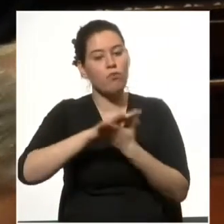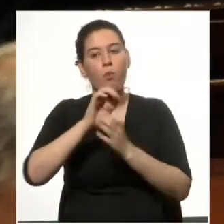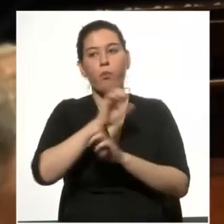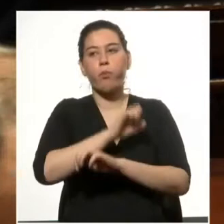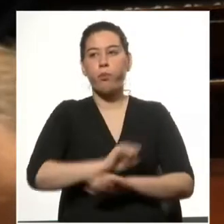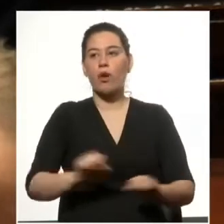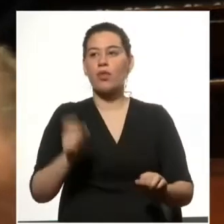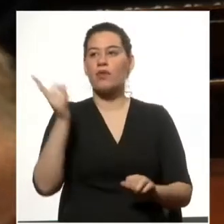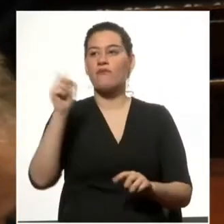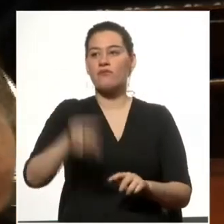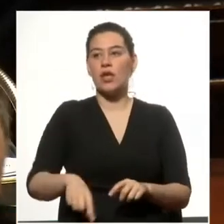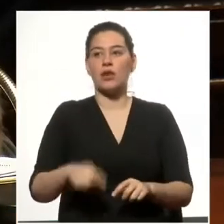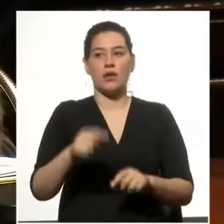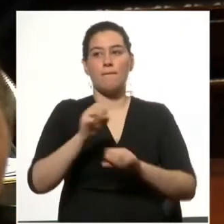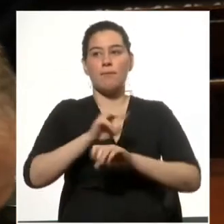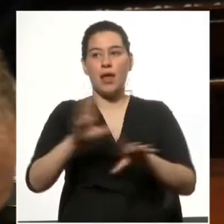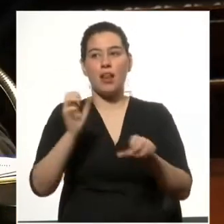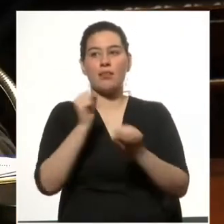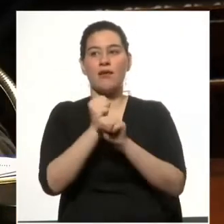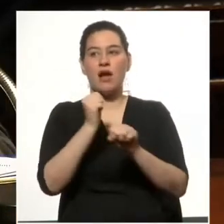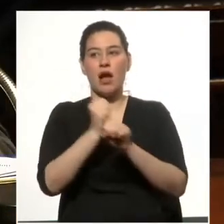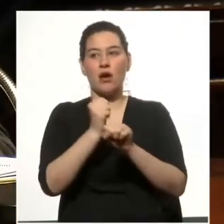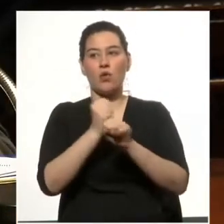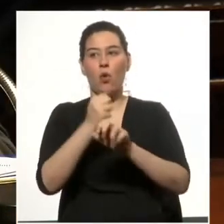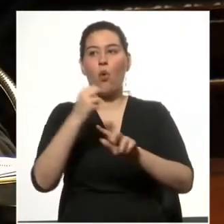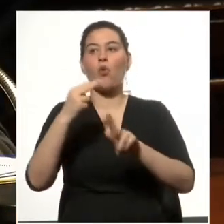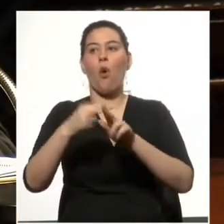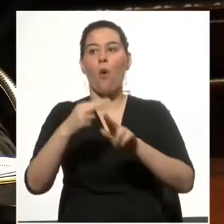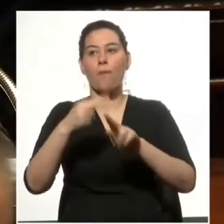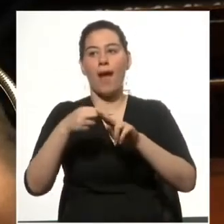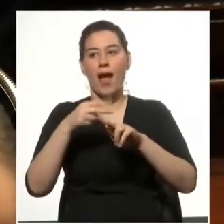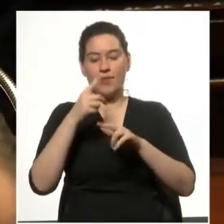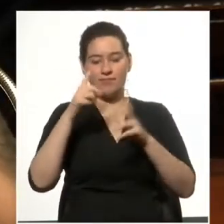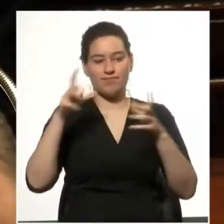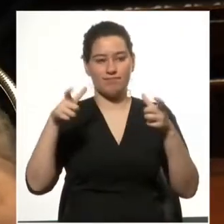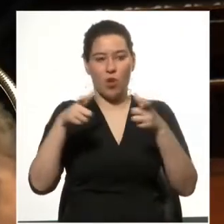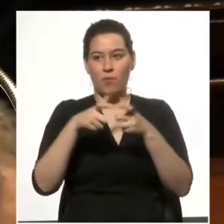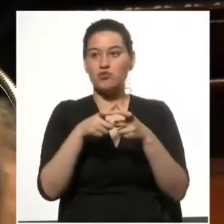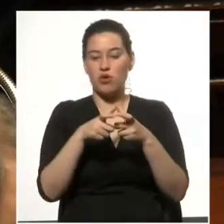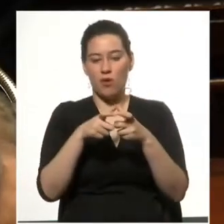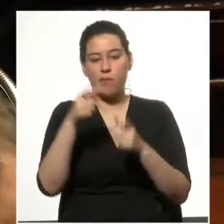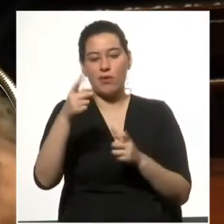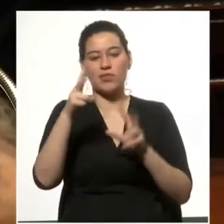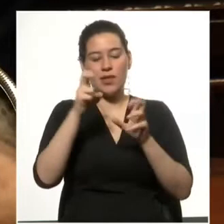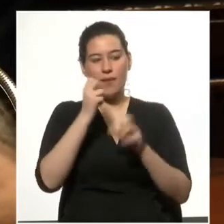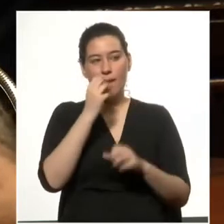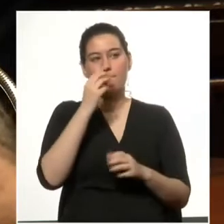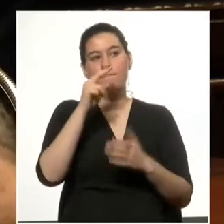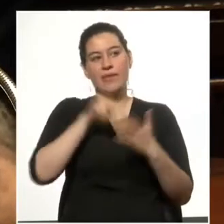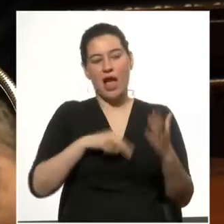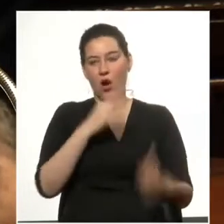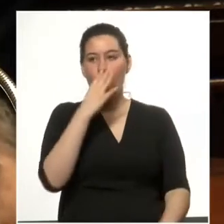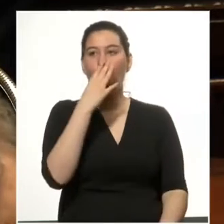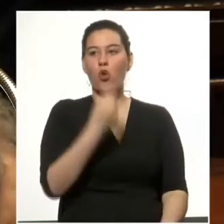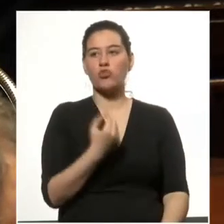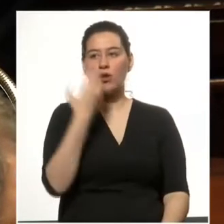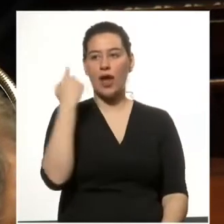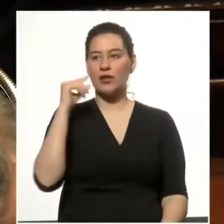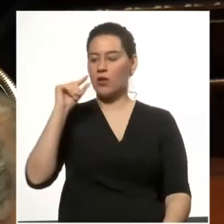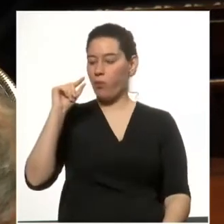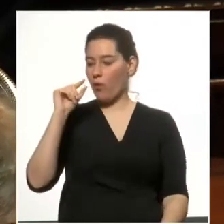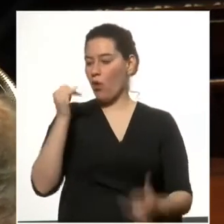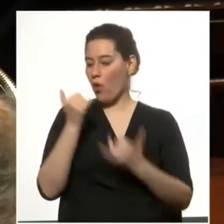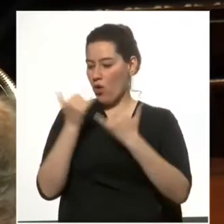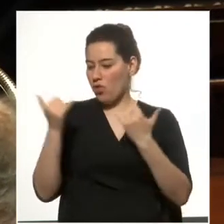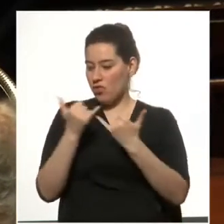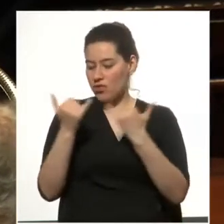su trabajo en Roma por el Plan Cóndor. En realidad, hace pocos días supimos que eran otras las